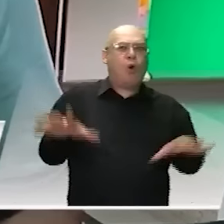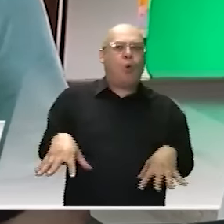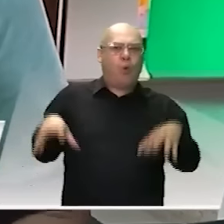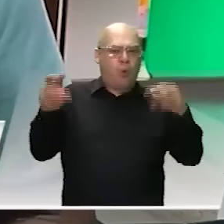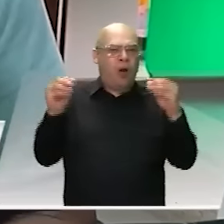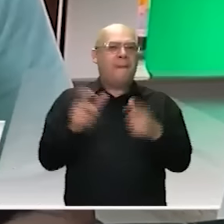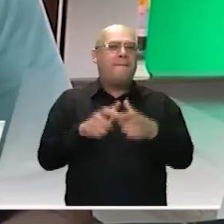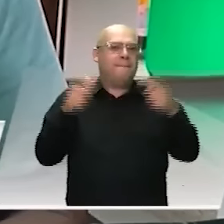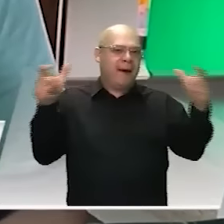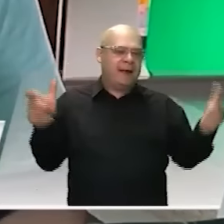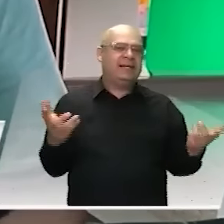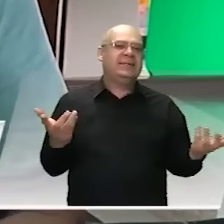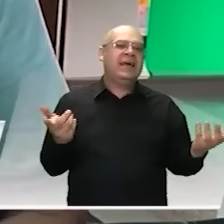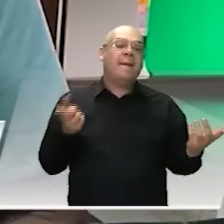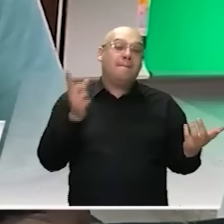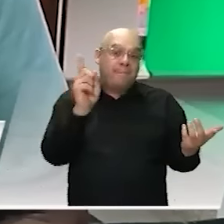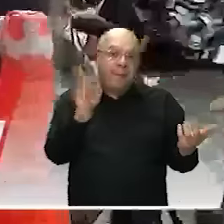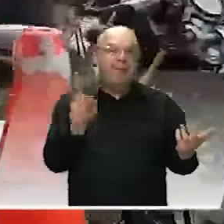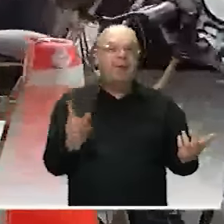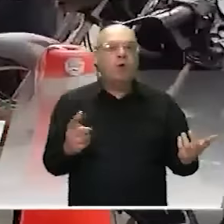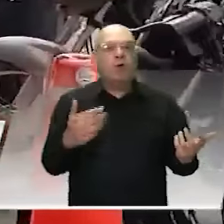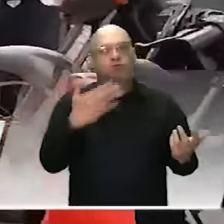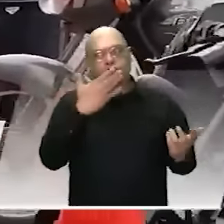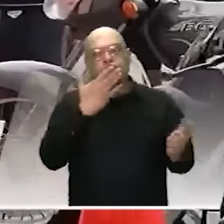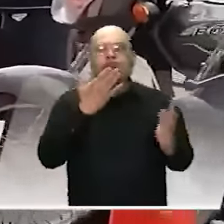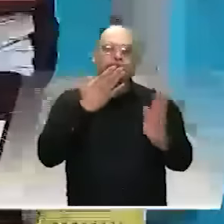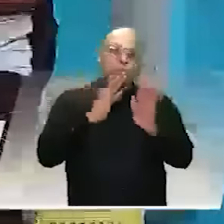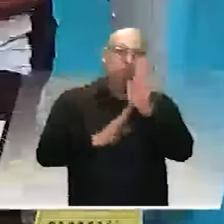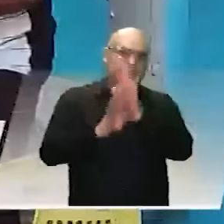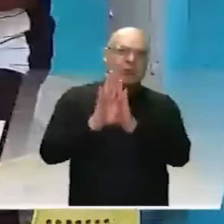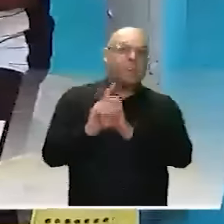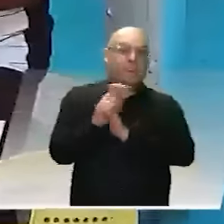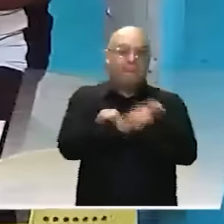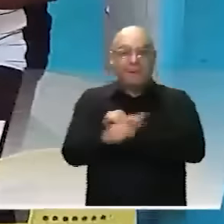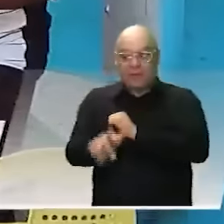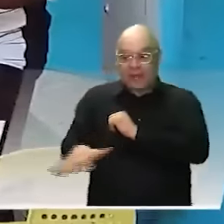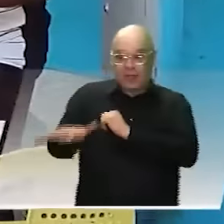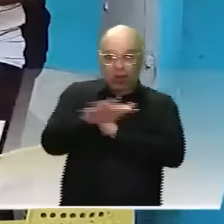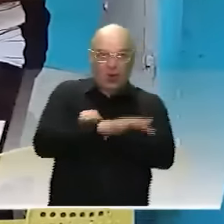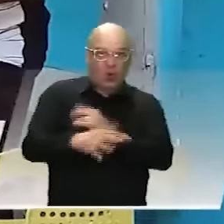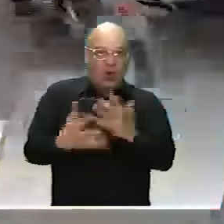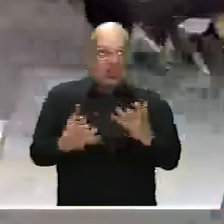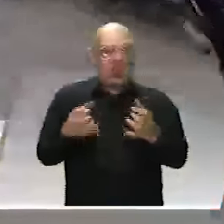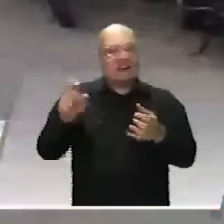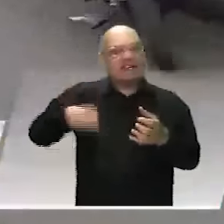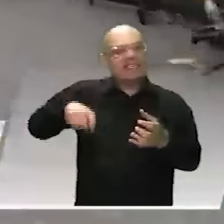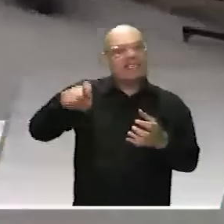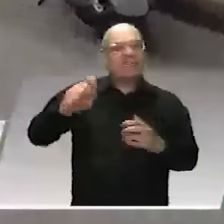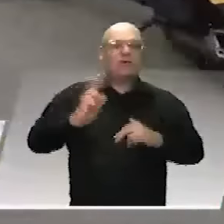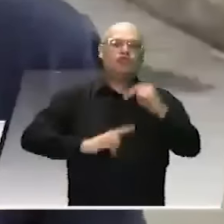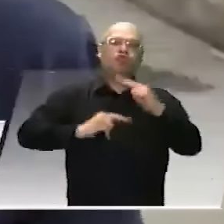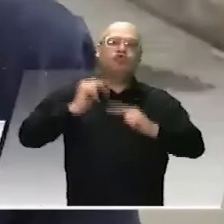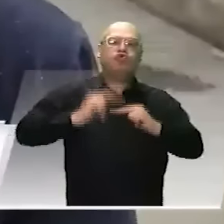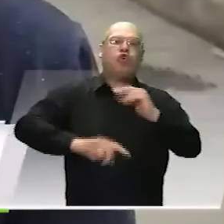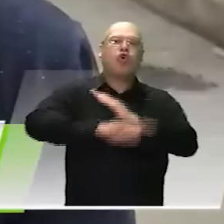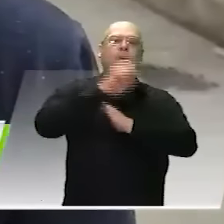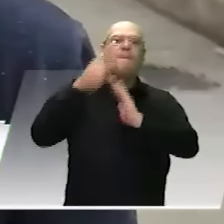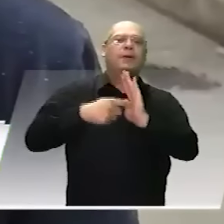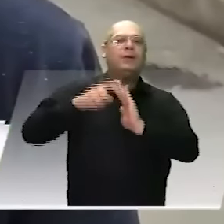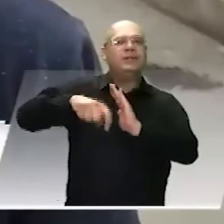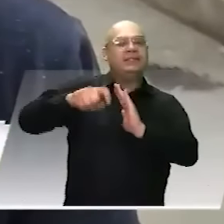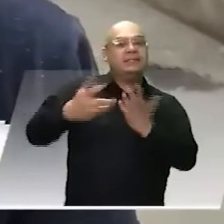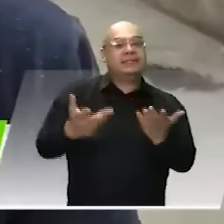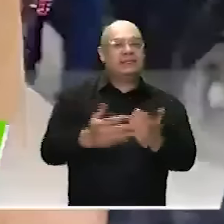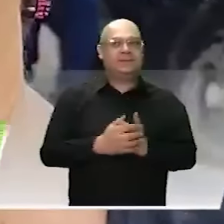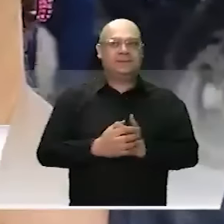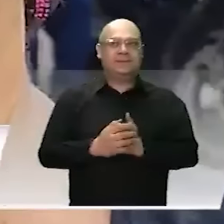y que en ese orden de ideas nos íbamos a beneficiar. El pueblo tiene claro por qué necesitan la obra terminada. Para mí es muy importante lo que